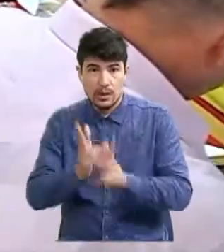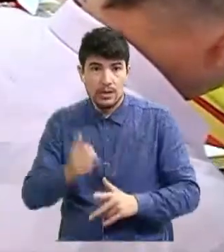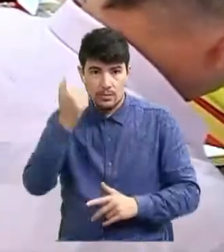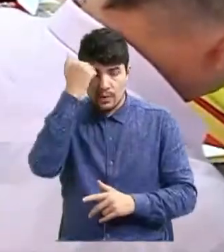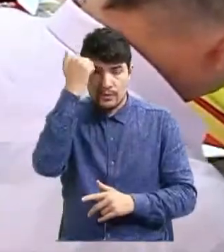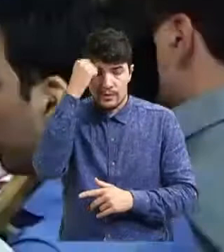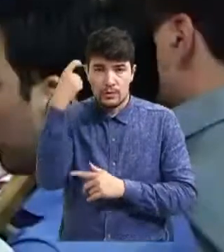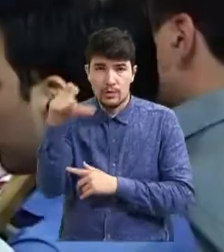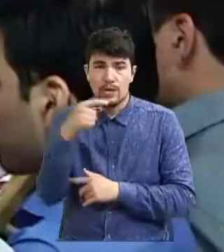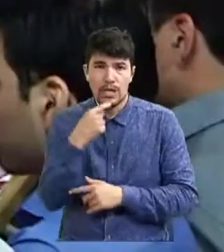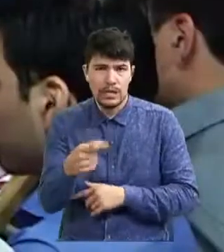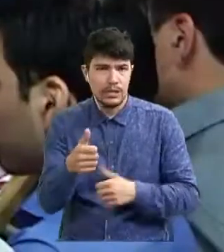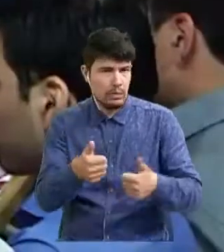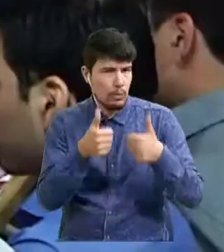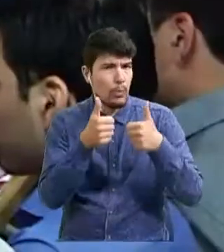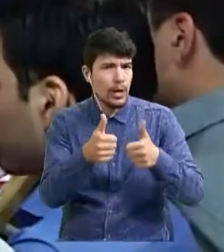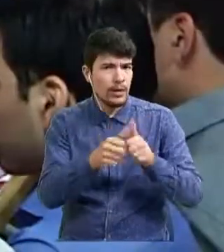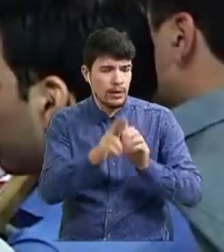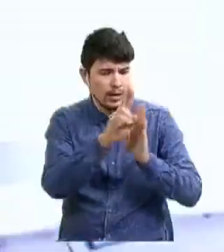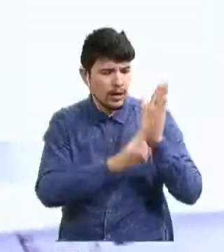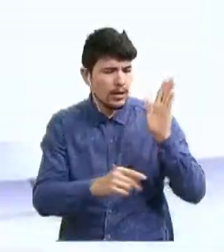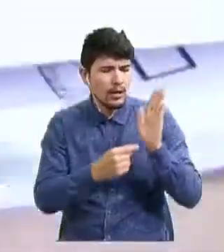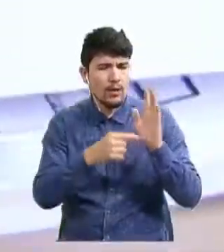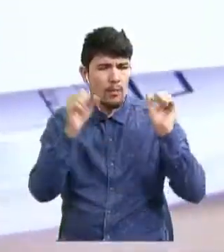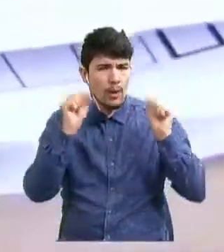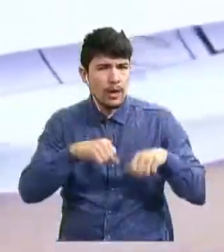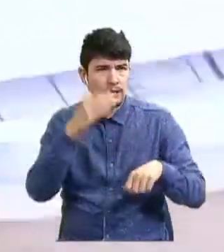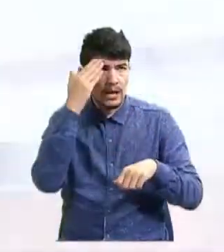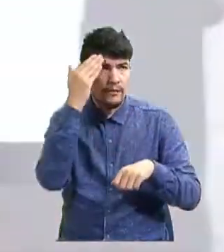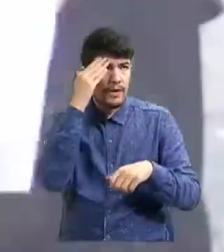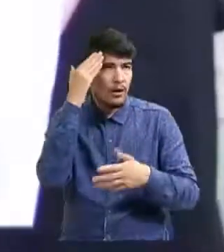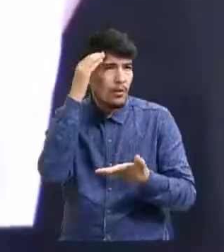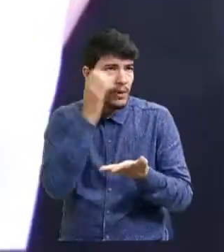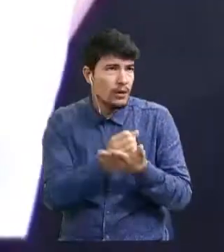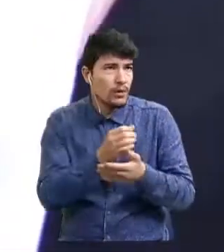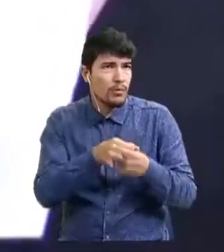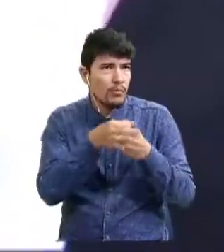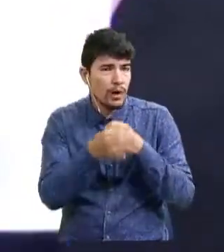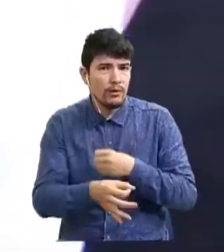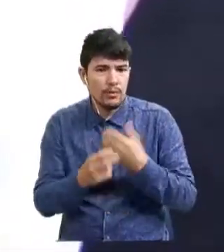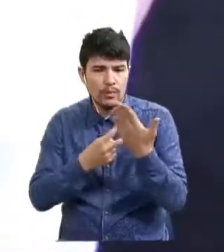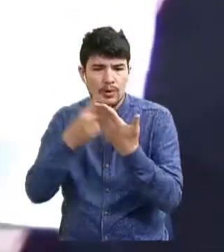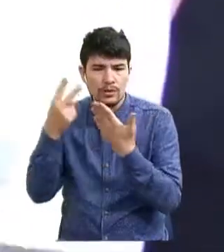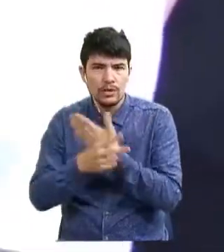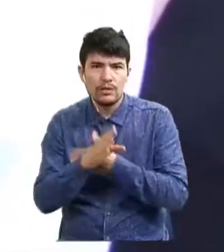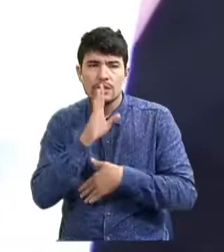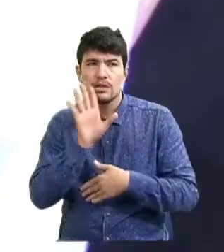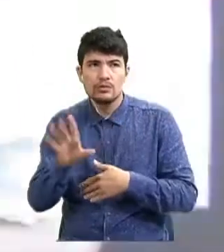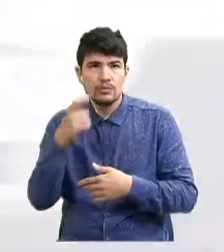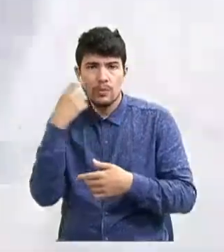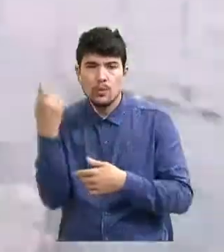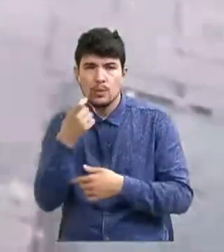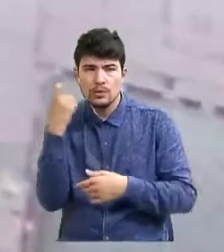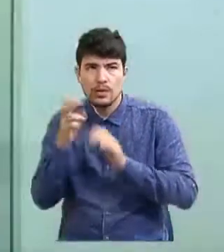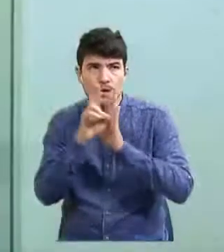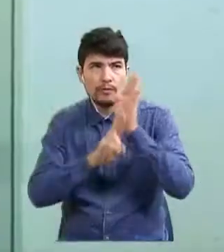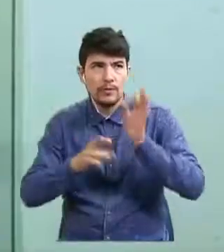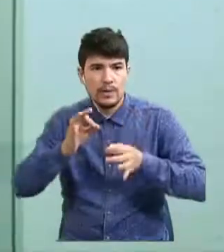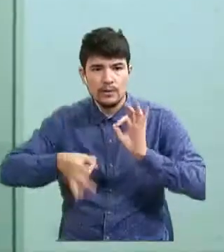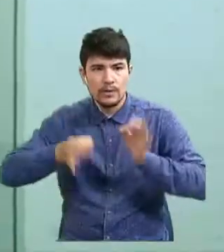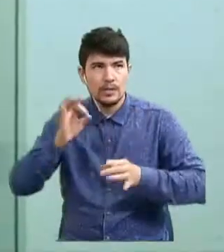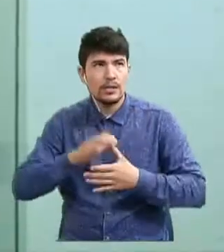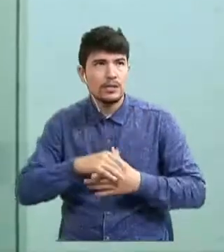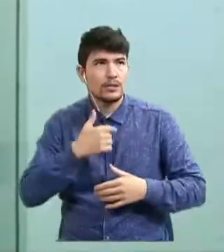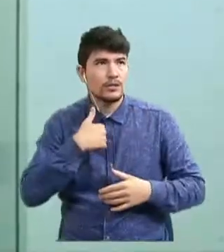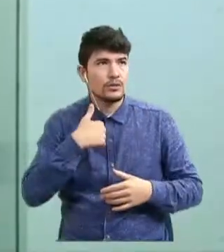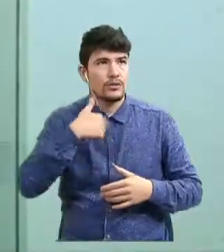Cúcuta manifiestan que es bueno que mediante referendo se tenga en cuenta las opiniones del pueblo frente a un proyecto como lo es buscar una reforma a la justicia. Creo que